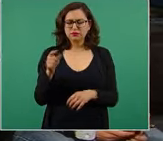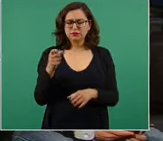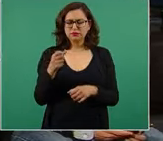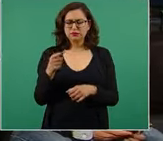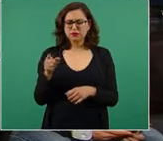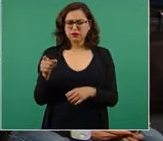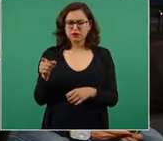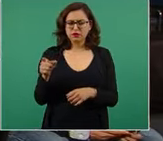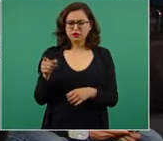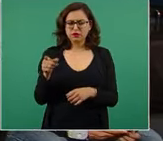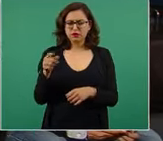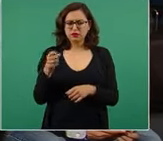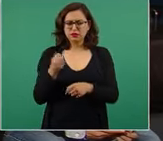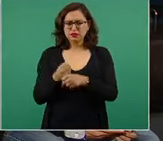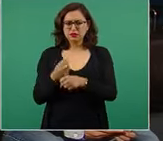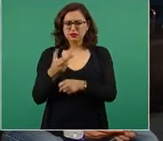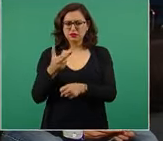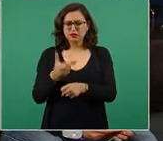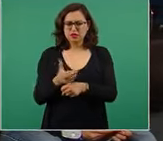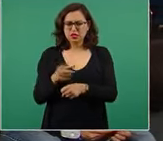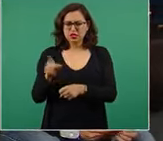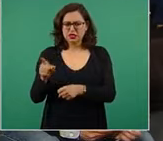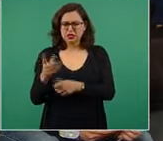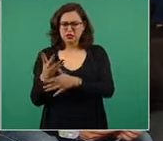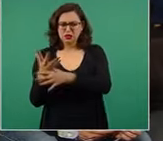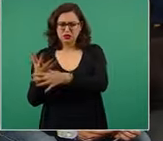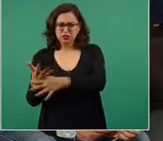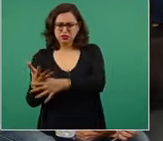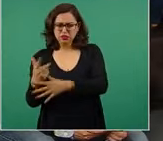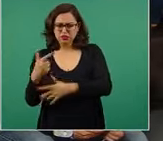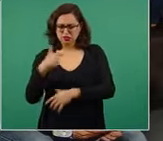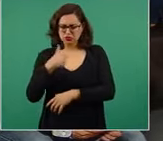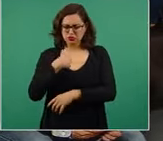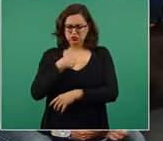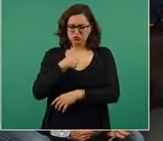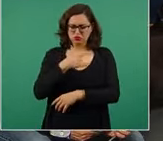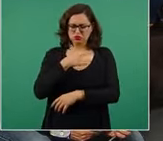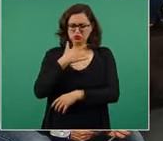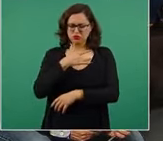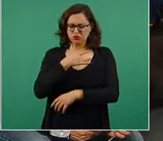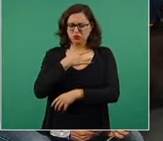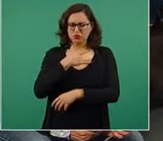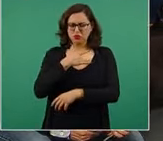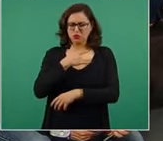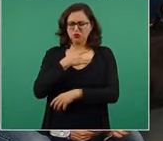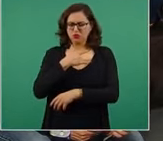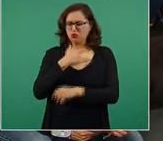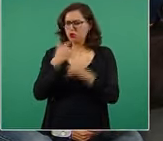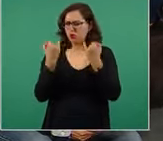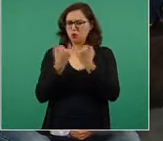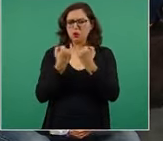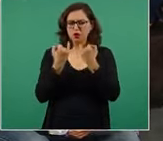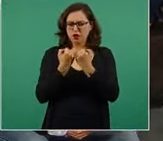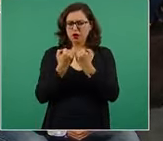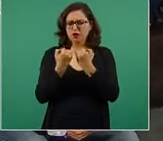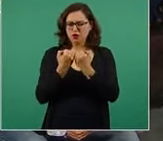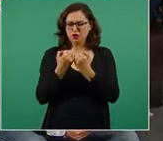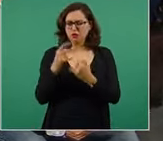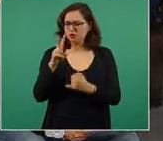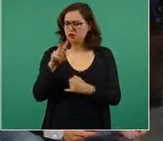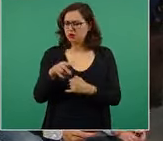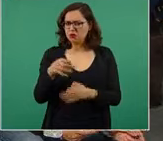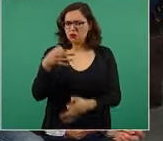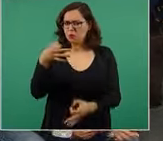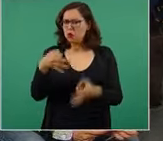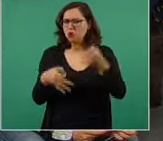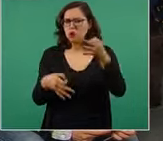secretario, respecto a que no funcionan los jueces, es un despapoche. Ese asunto